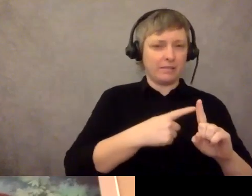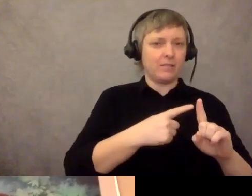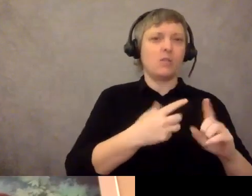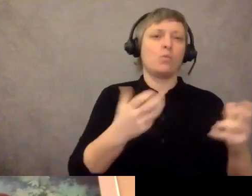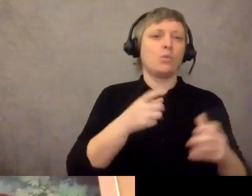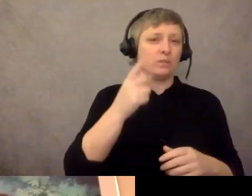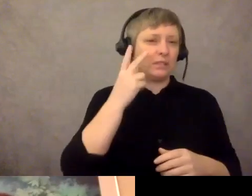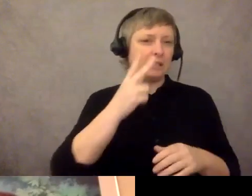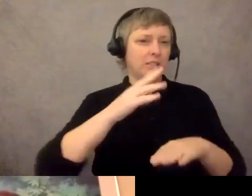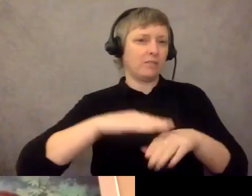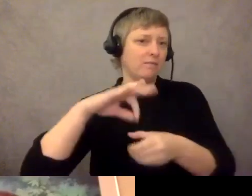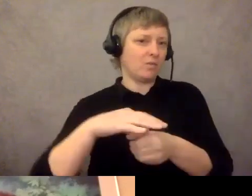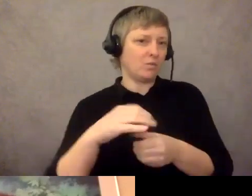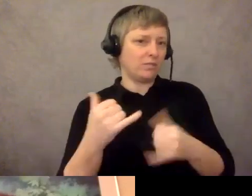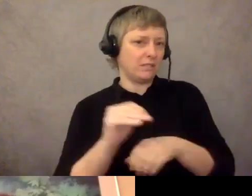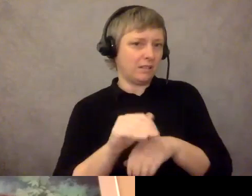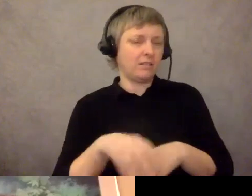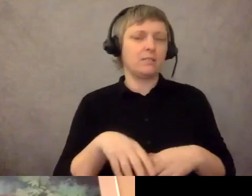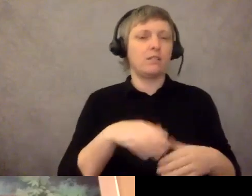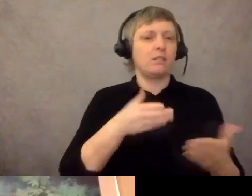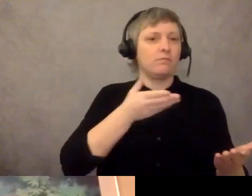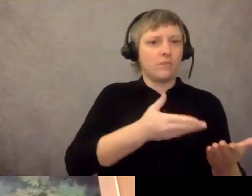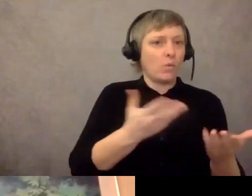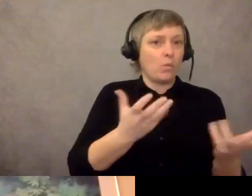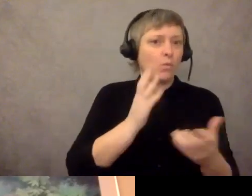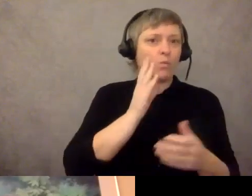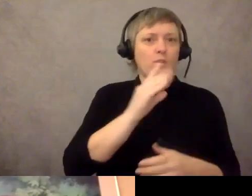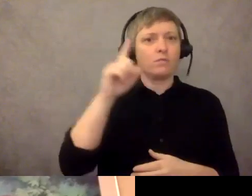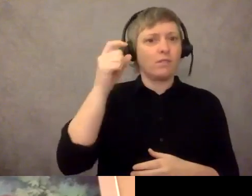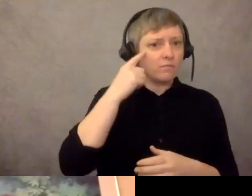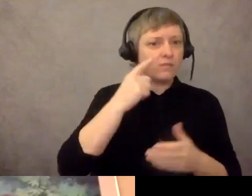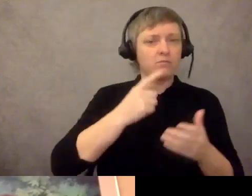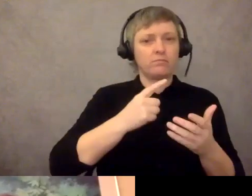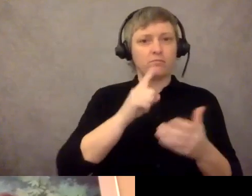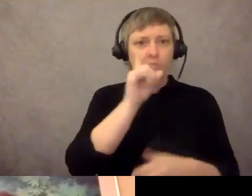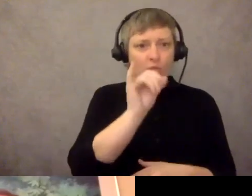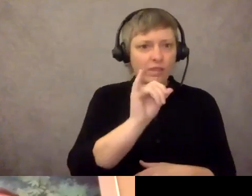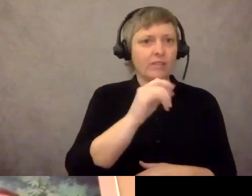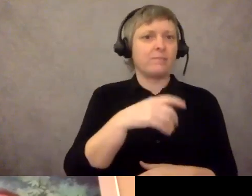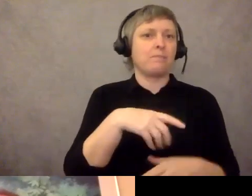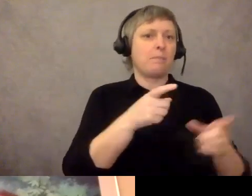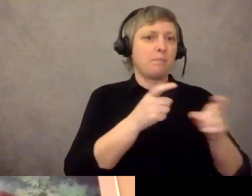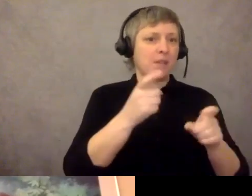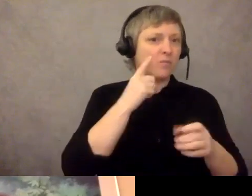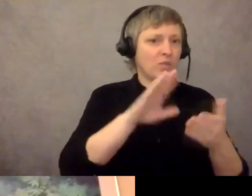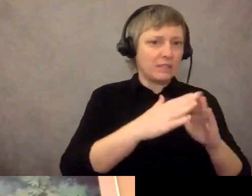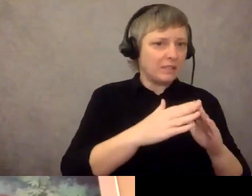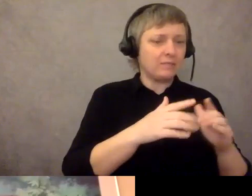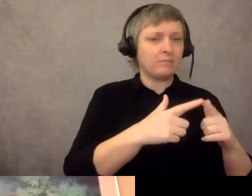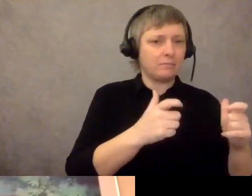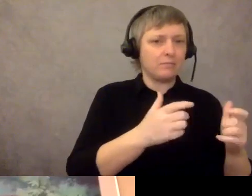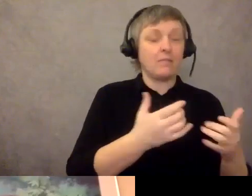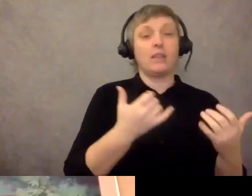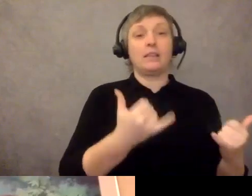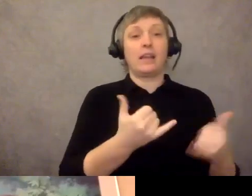en audiencia con la ciudad y están haciendo una segunda fase de trabajo y mirando